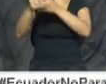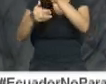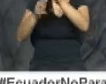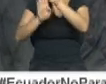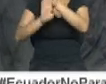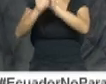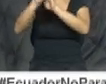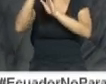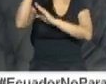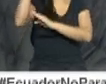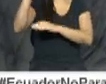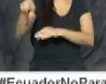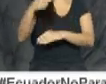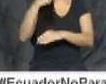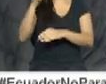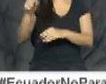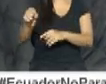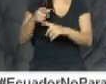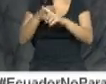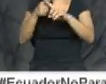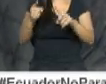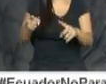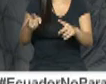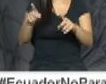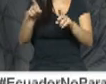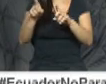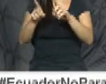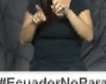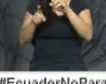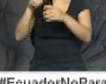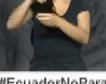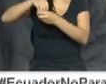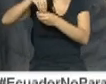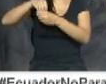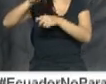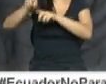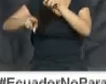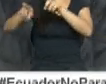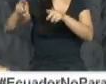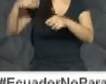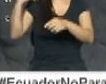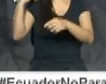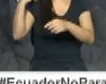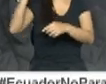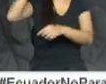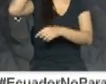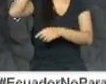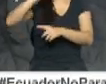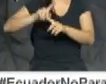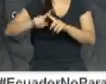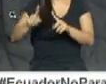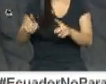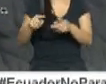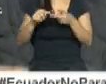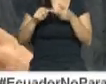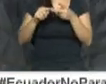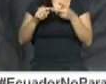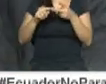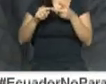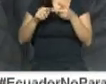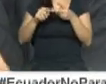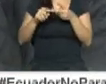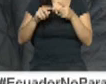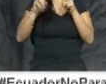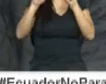que no tengan, digamos, ciertos anclajes, digamos, en ciertas culturas doctrinarias que vienen con ciertos